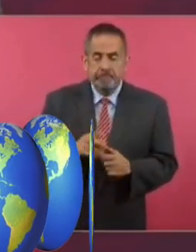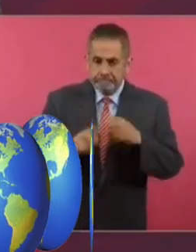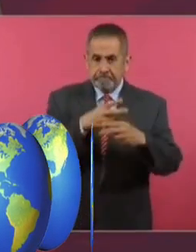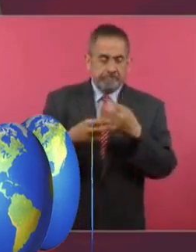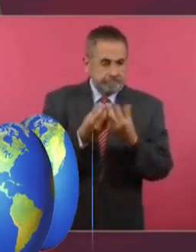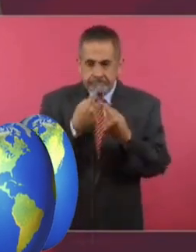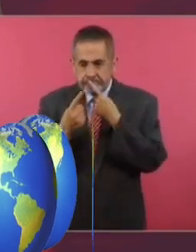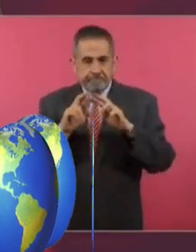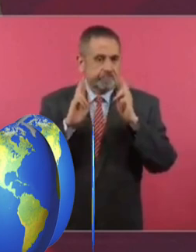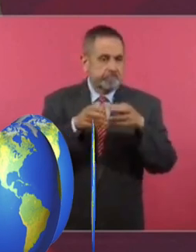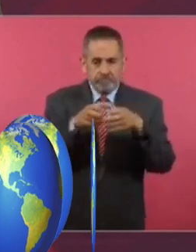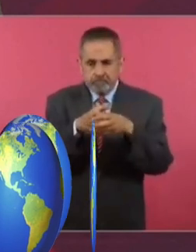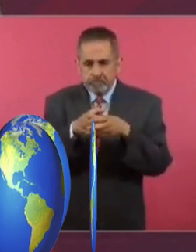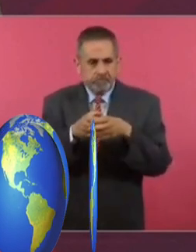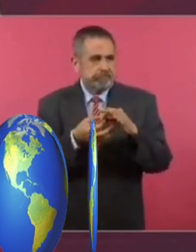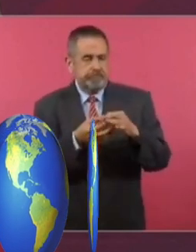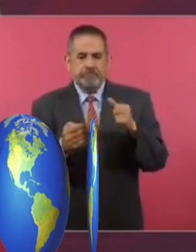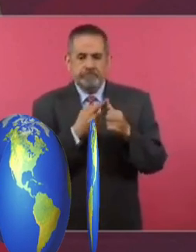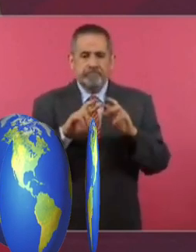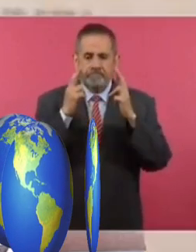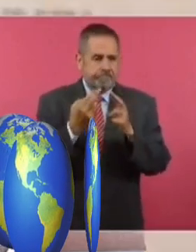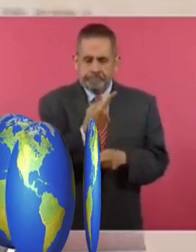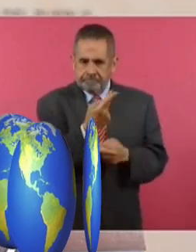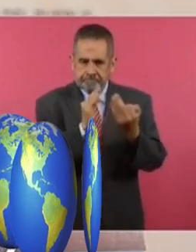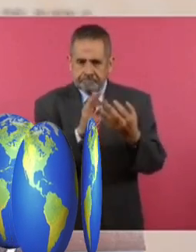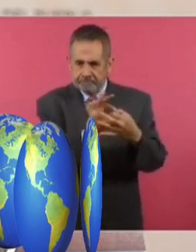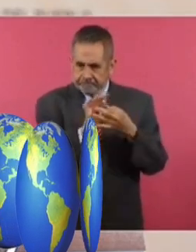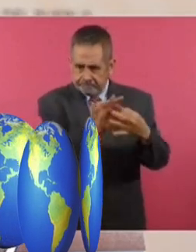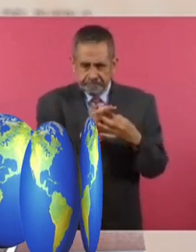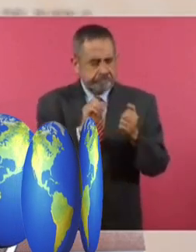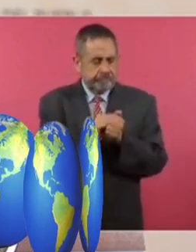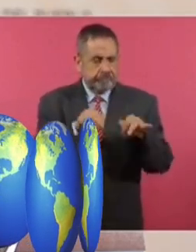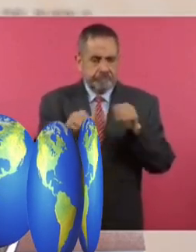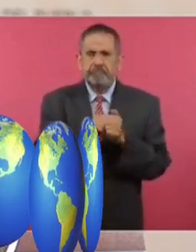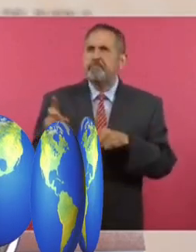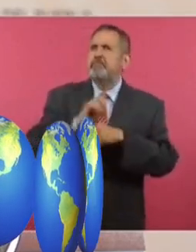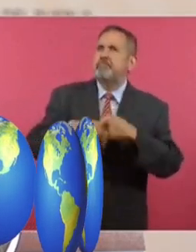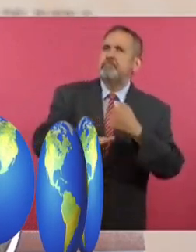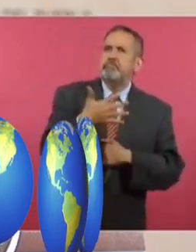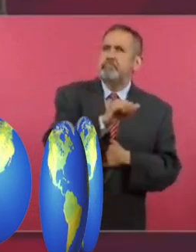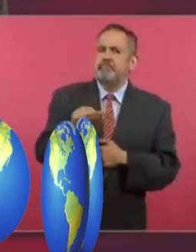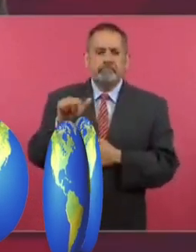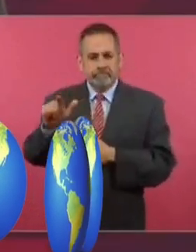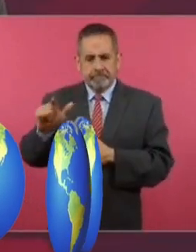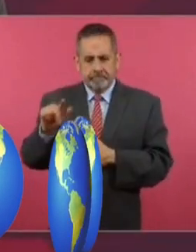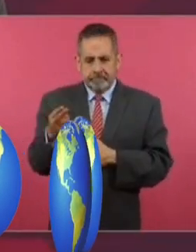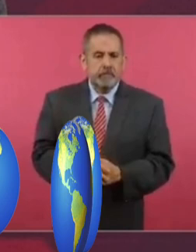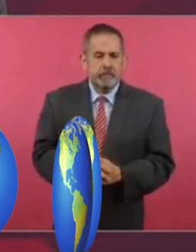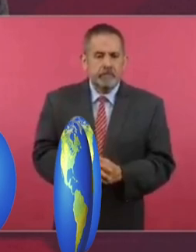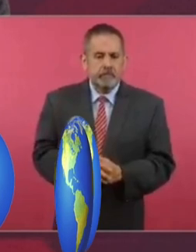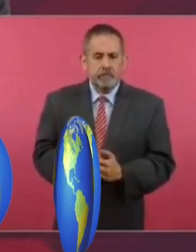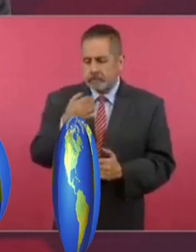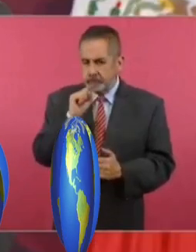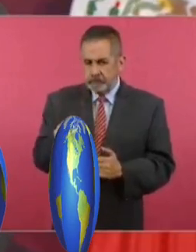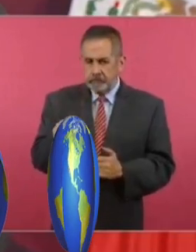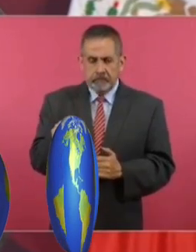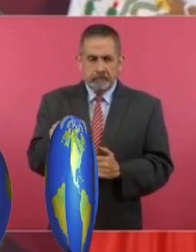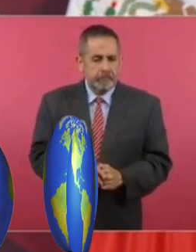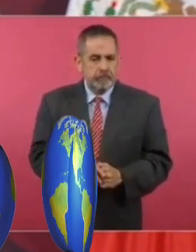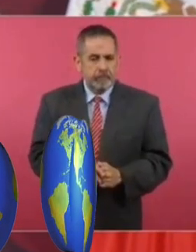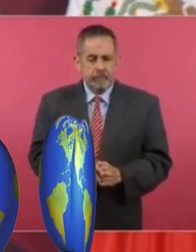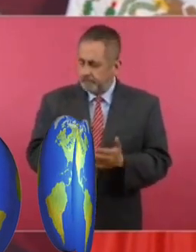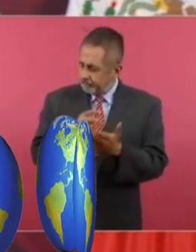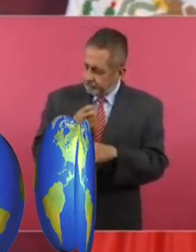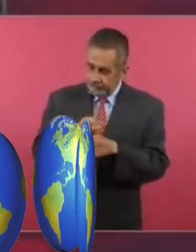a tener una reunión bilateral. Vamos a hablar de este tema. Esto va a ser del 15 al 17 de noviembre. Y voy